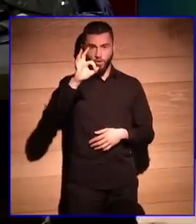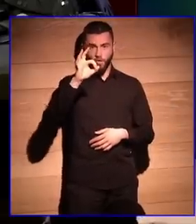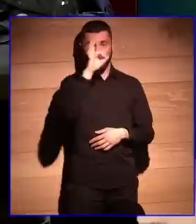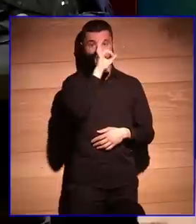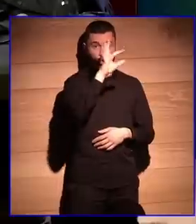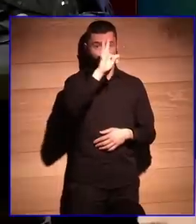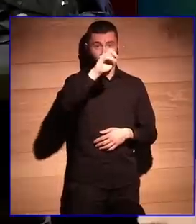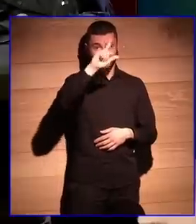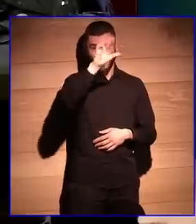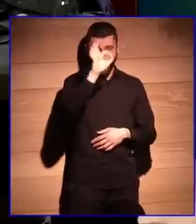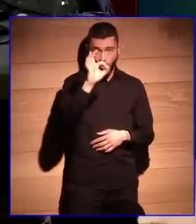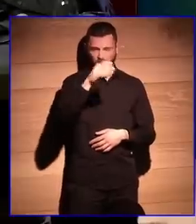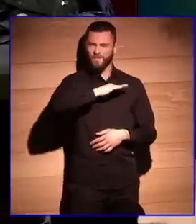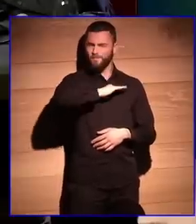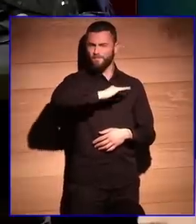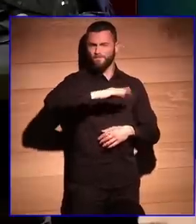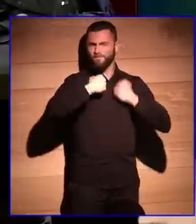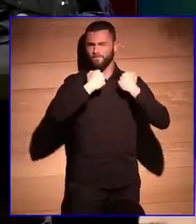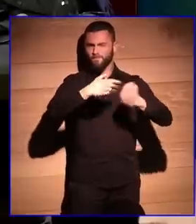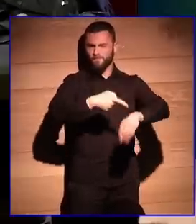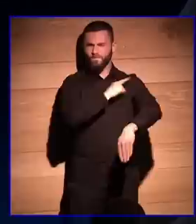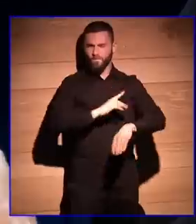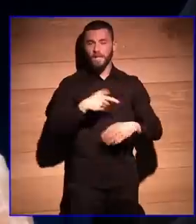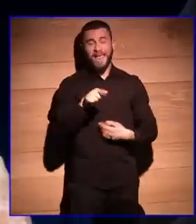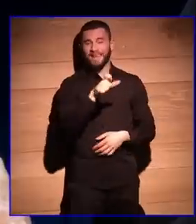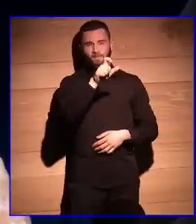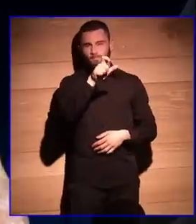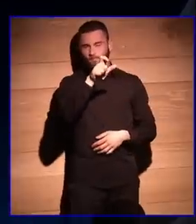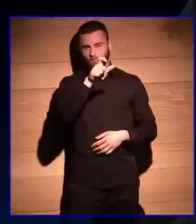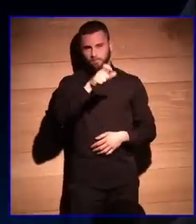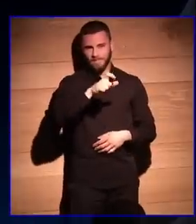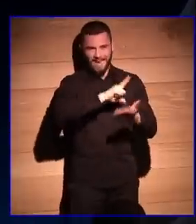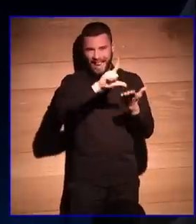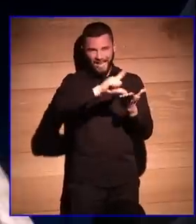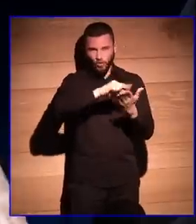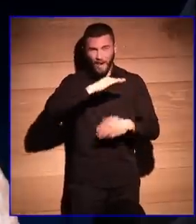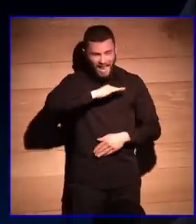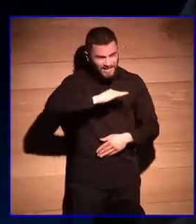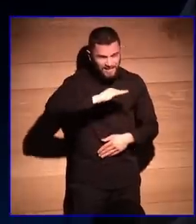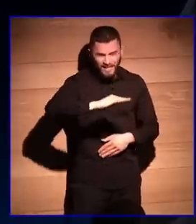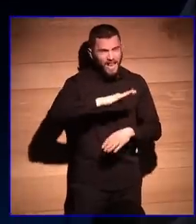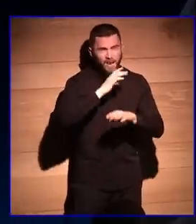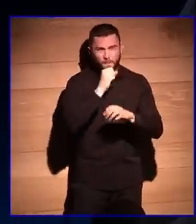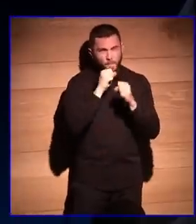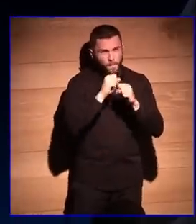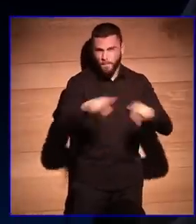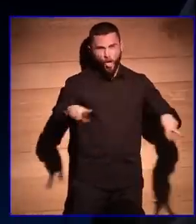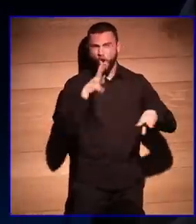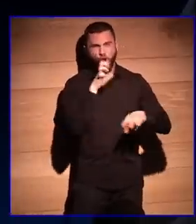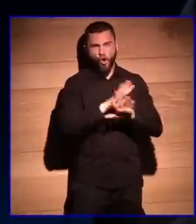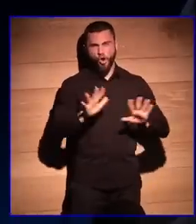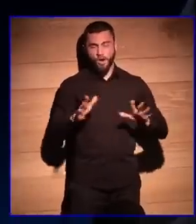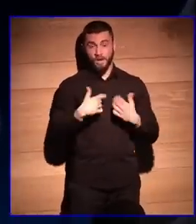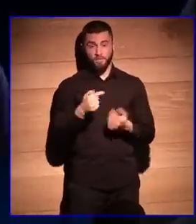Yago. Que es un malvadísimo, o sea, que es el, yo creo que es el ser más abyecto de toda la literatura, que es algo horrible, pero siempre está detrás, o sea,